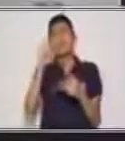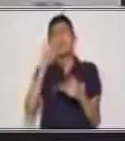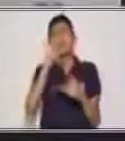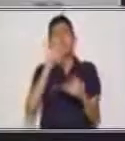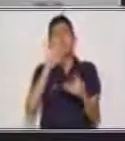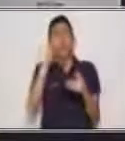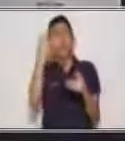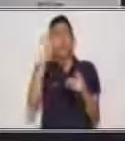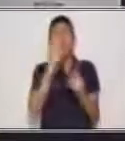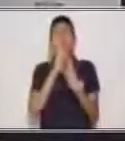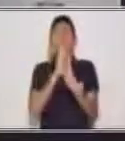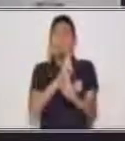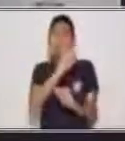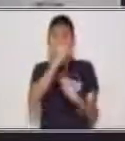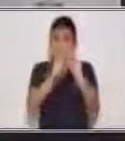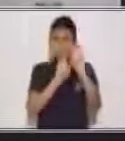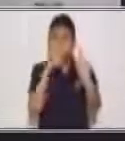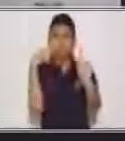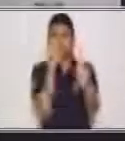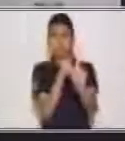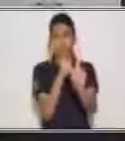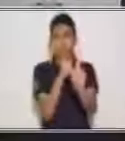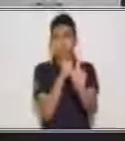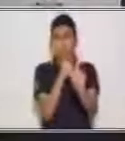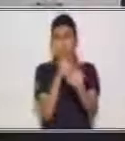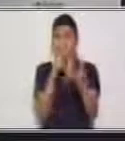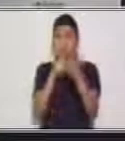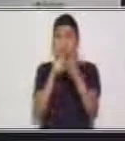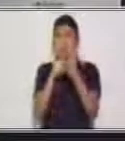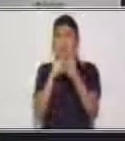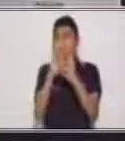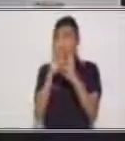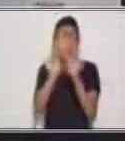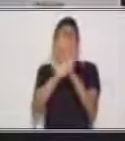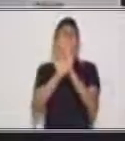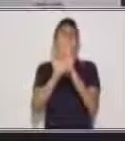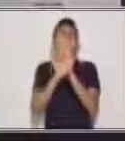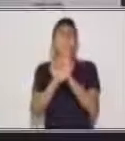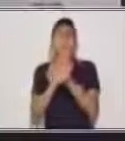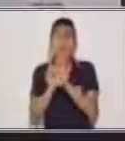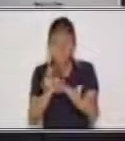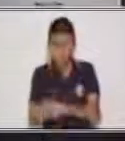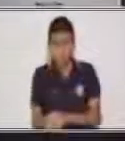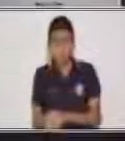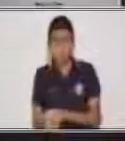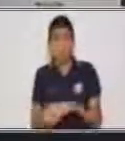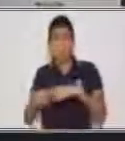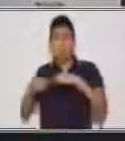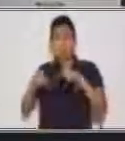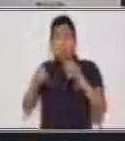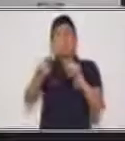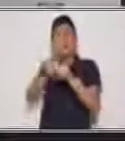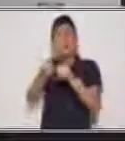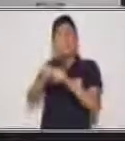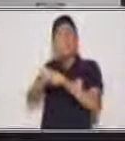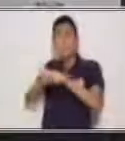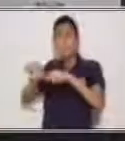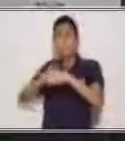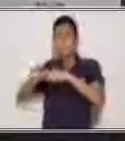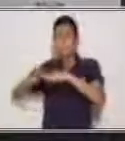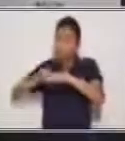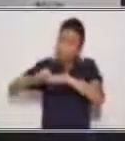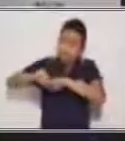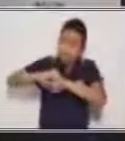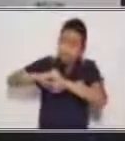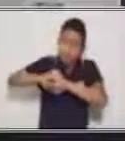pulir la pregunta? ¿Sabes qué es pulir? Cuando tú estás lustrando algo, le sacas brillo hasta que se ve bien. Entonces, ¿qué vamos a